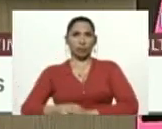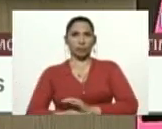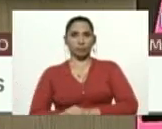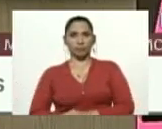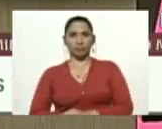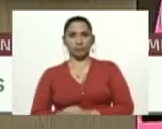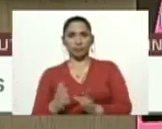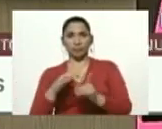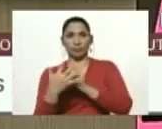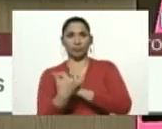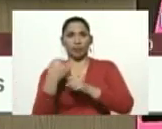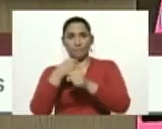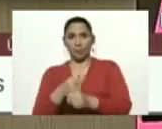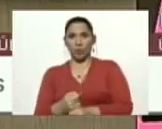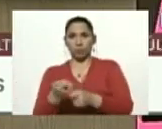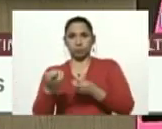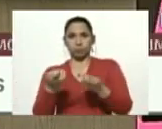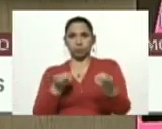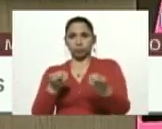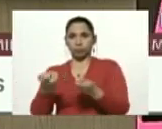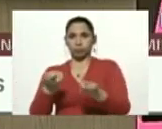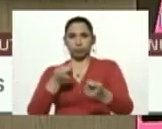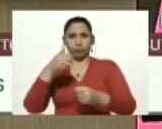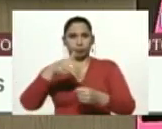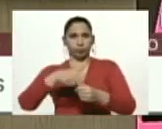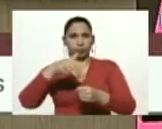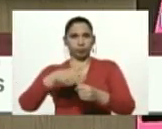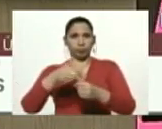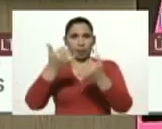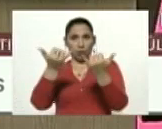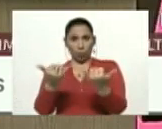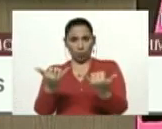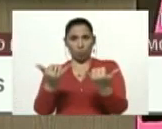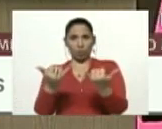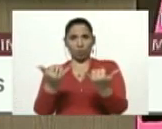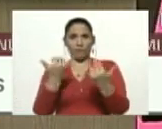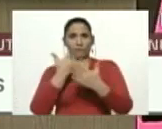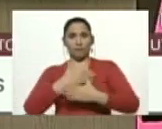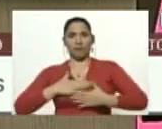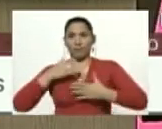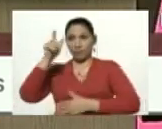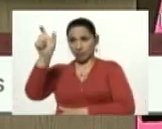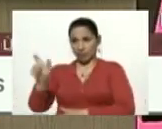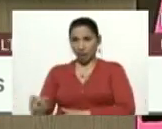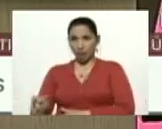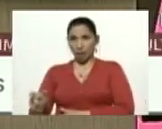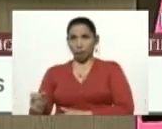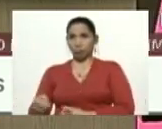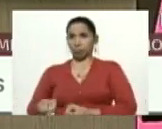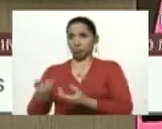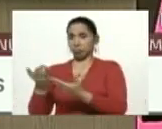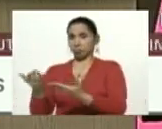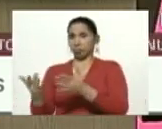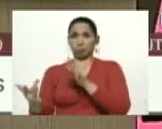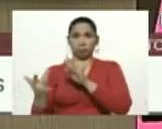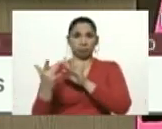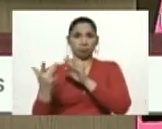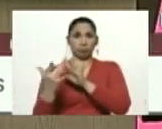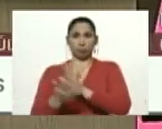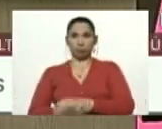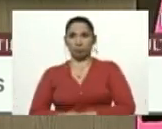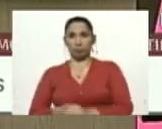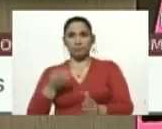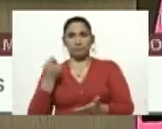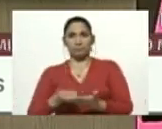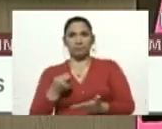alrededor de las estaciones de combustible. Ahora el beneficiario recibe directamente el